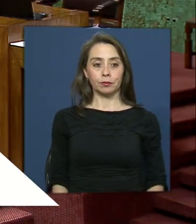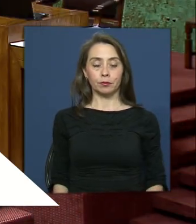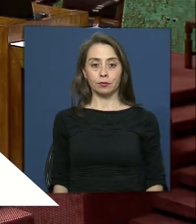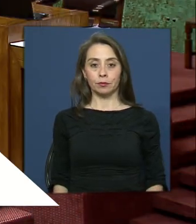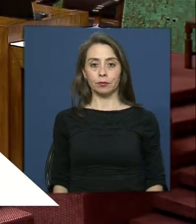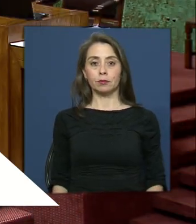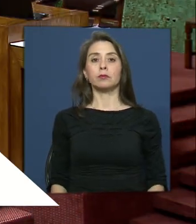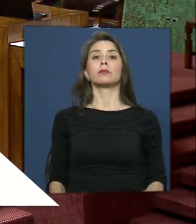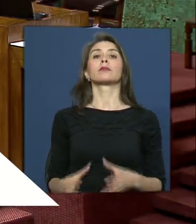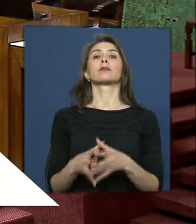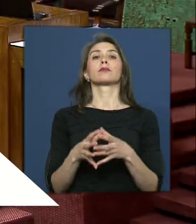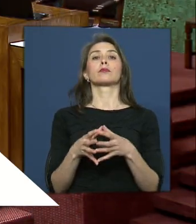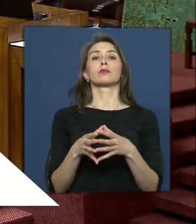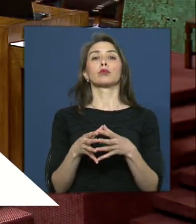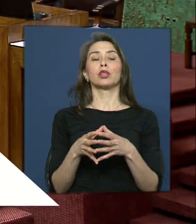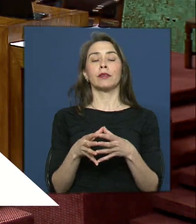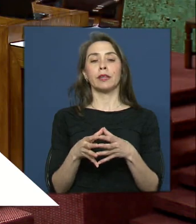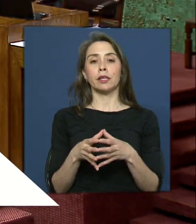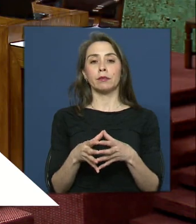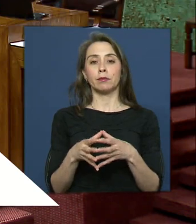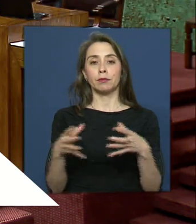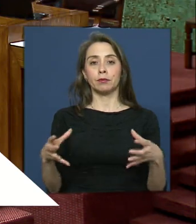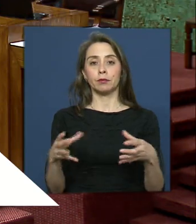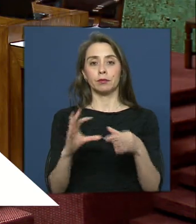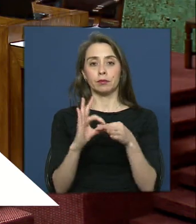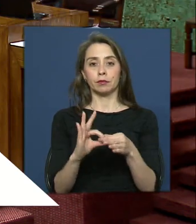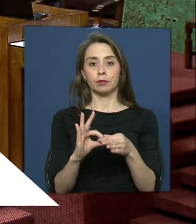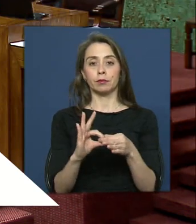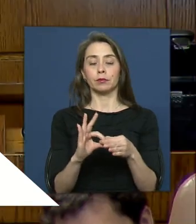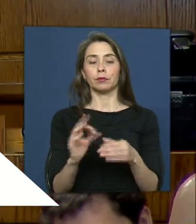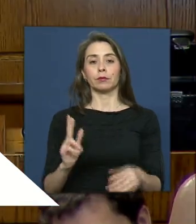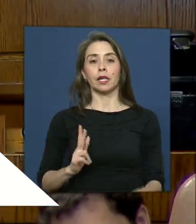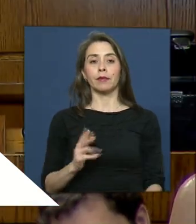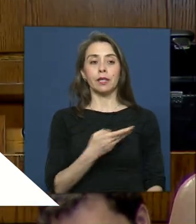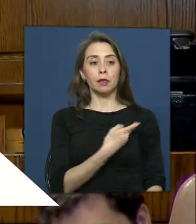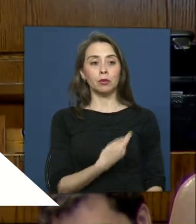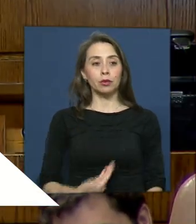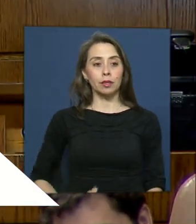Muchas gracias, señor presidente. Señor presidente,